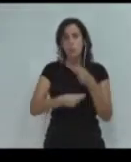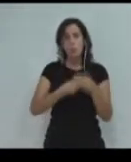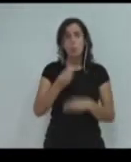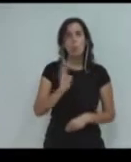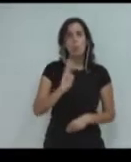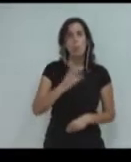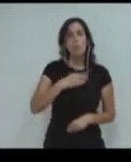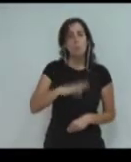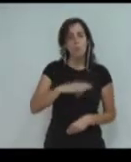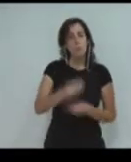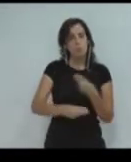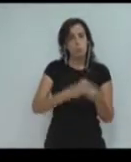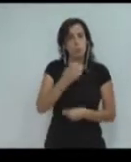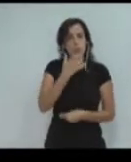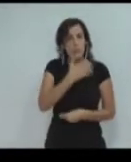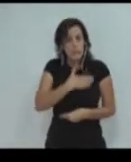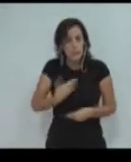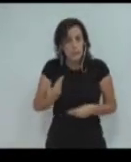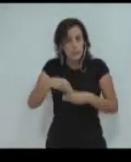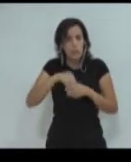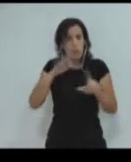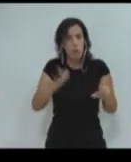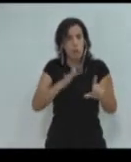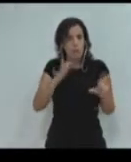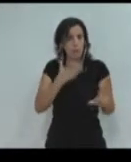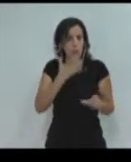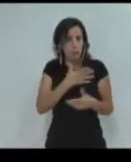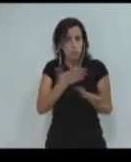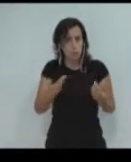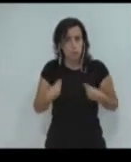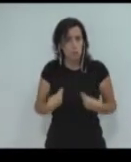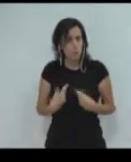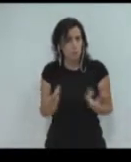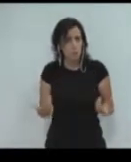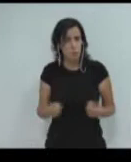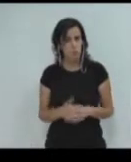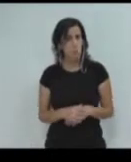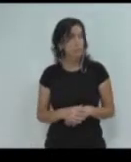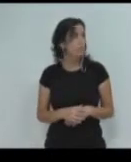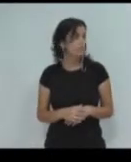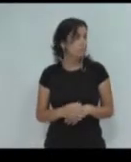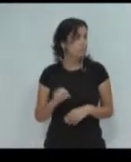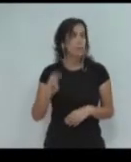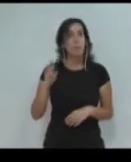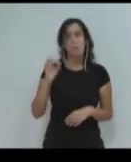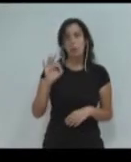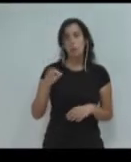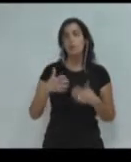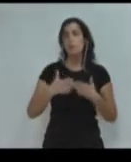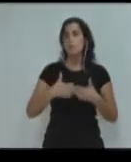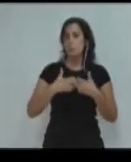lo puedes utilizar si quieres en tu tablet, es lo mismo, ¿no? O sea, El dispositivo tiene que ser accesible, el